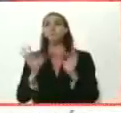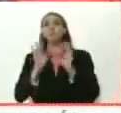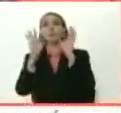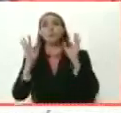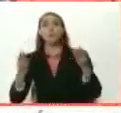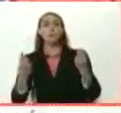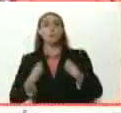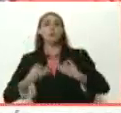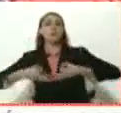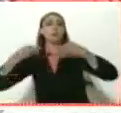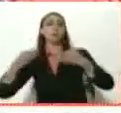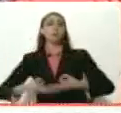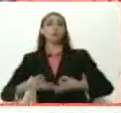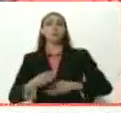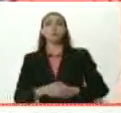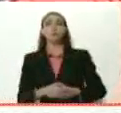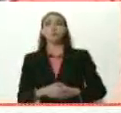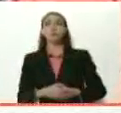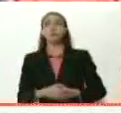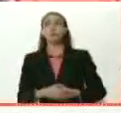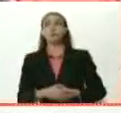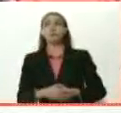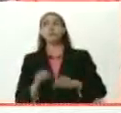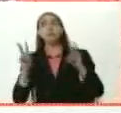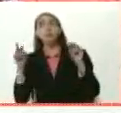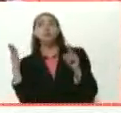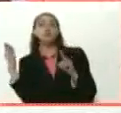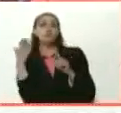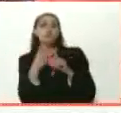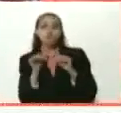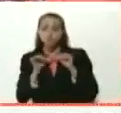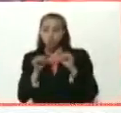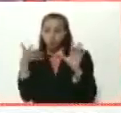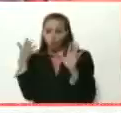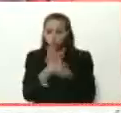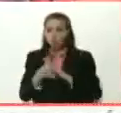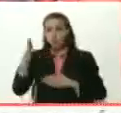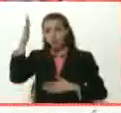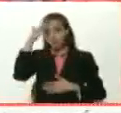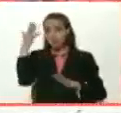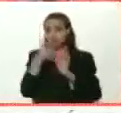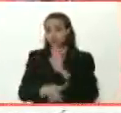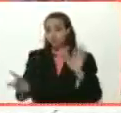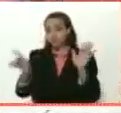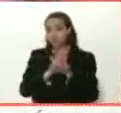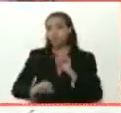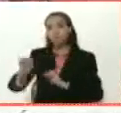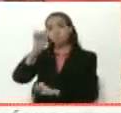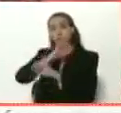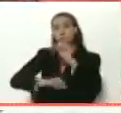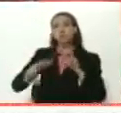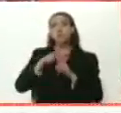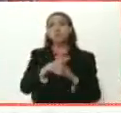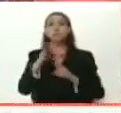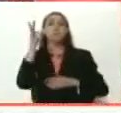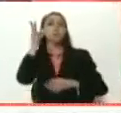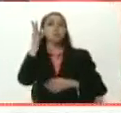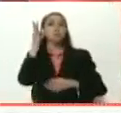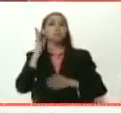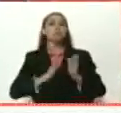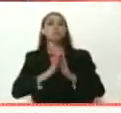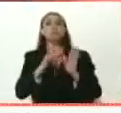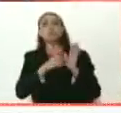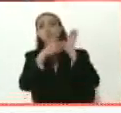dignas y justas. Esos nuevos desafíos que continúan en marcha, sabemos que la ley de la violencia contra la mujer también va a ser elevada para una